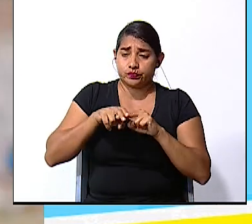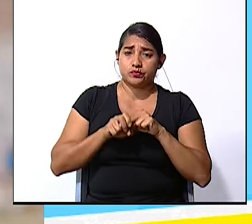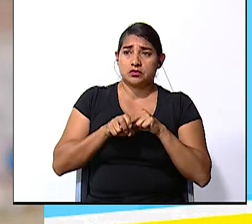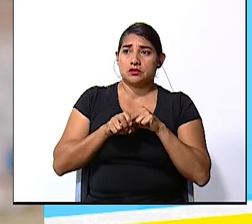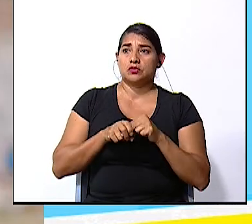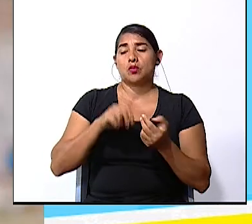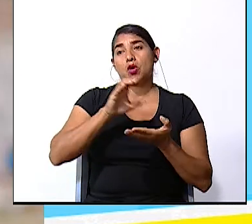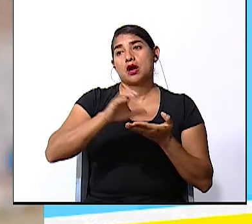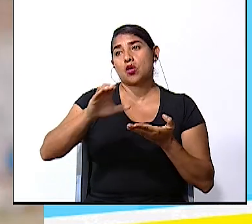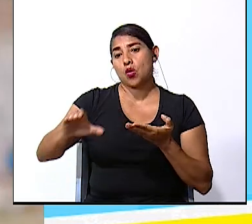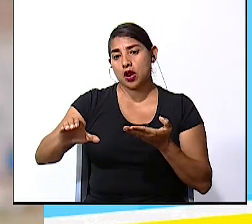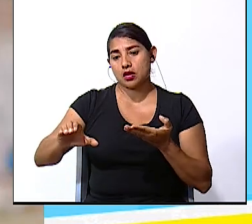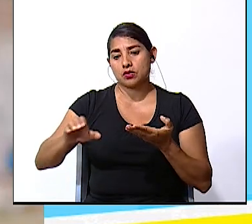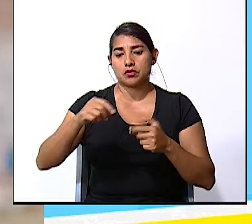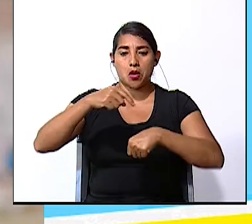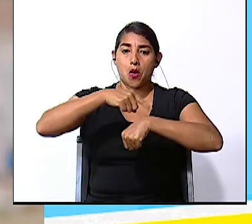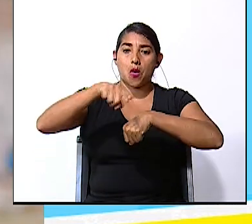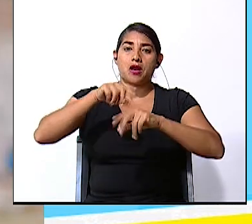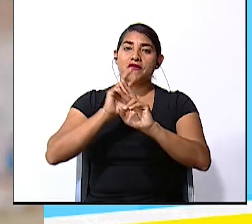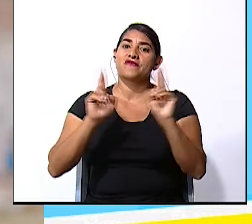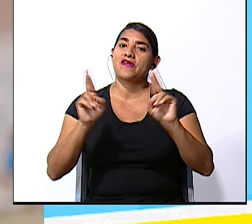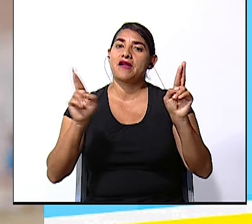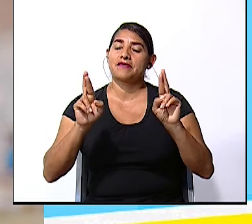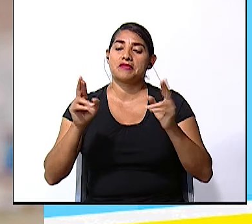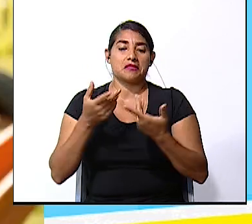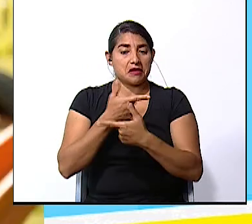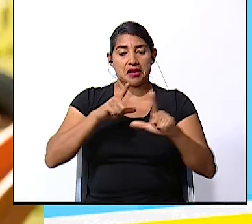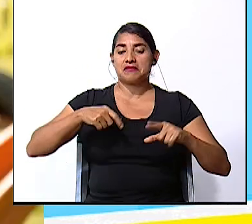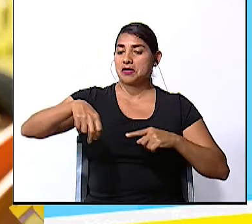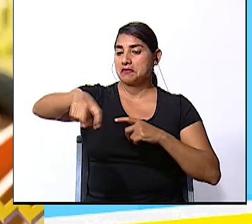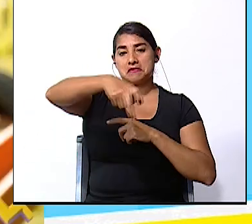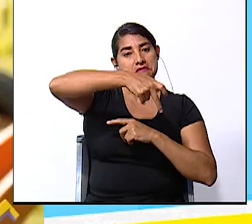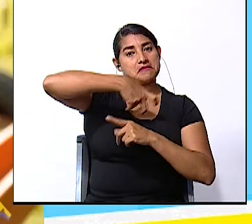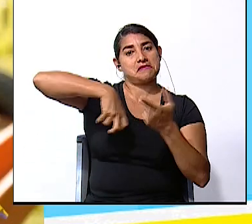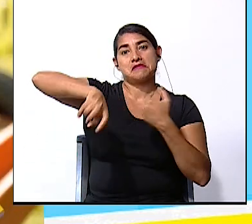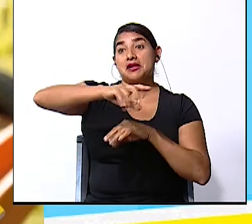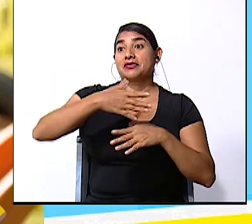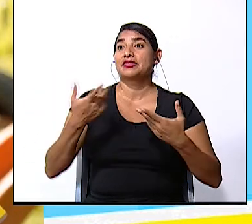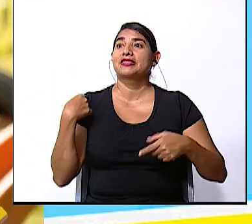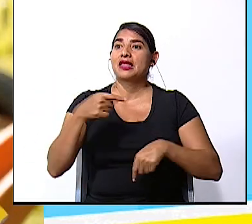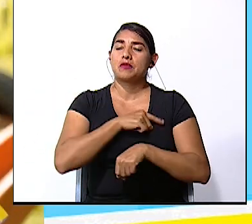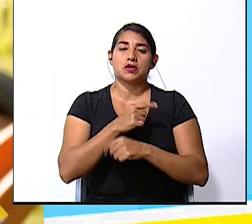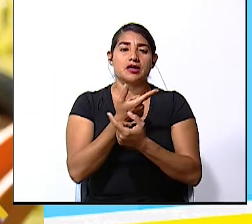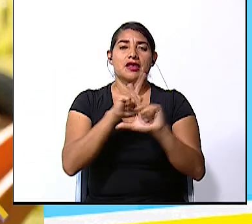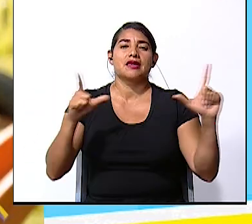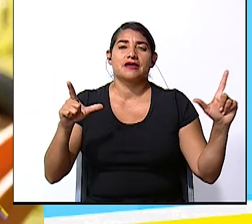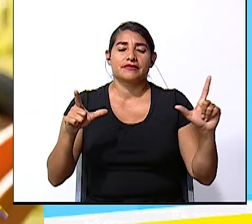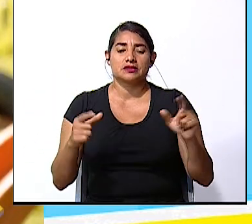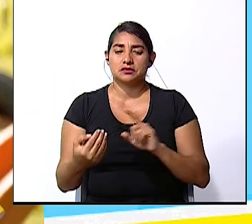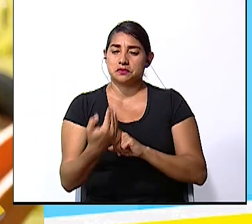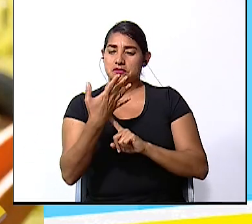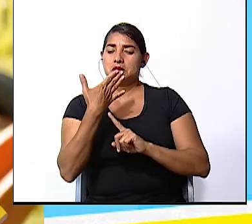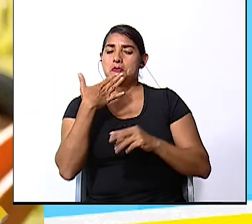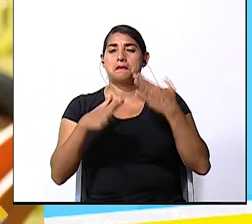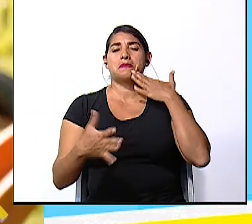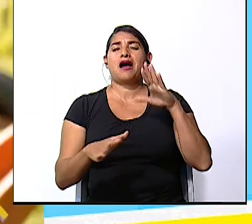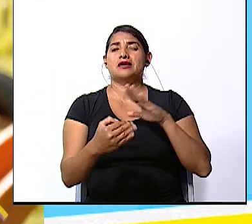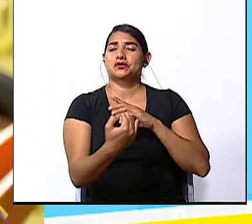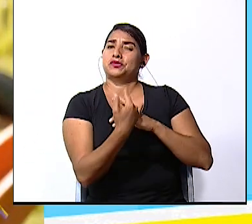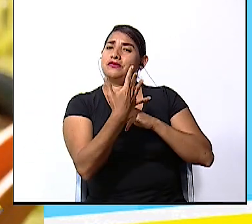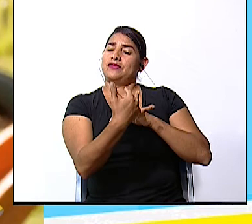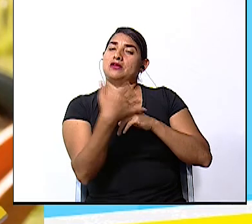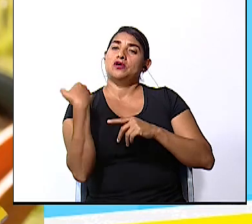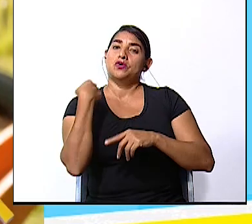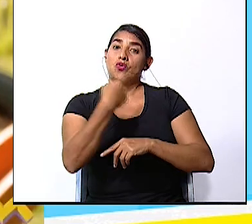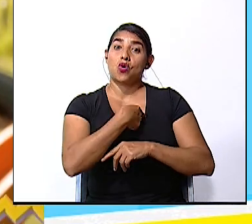el colegio en las horas de recreo, eso es estar libre. Como estar libre de todos los males y